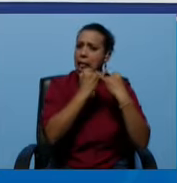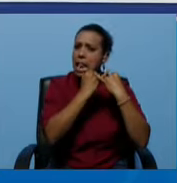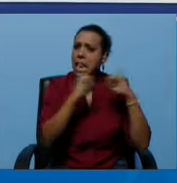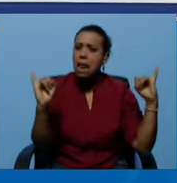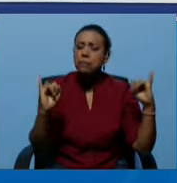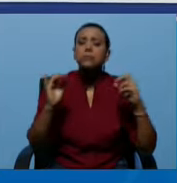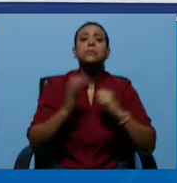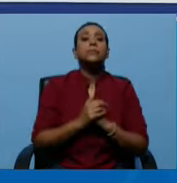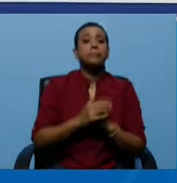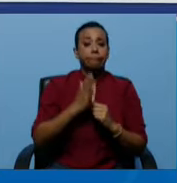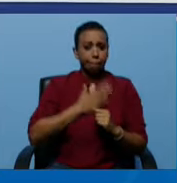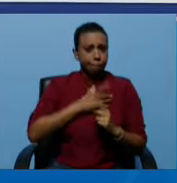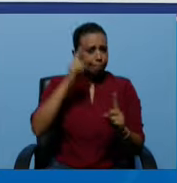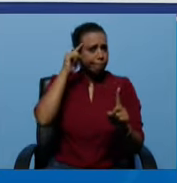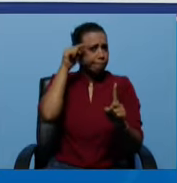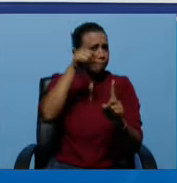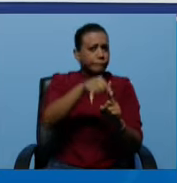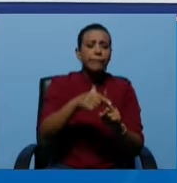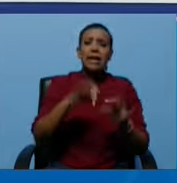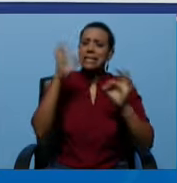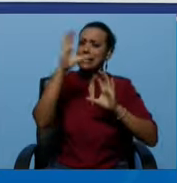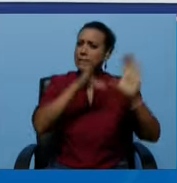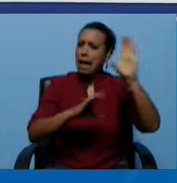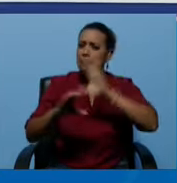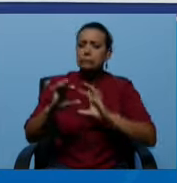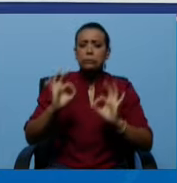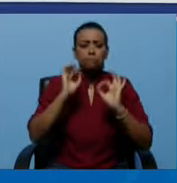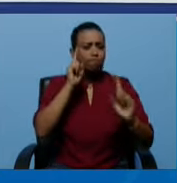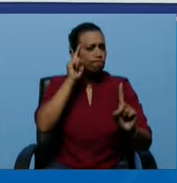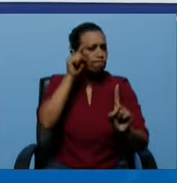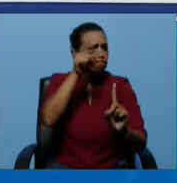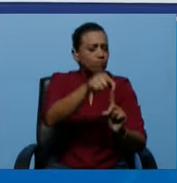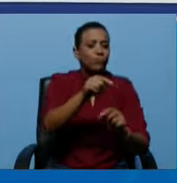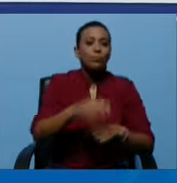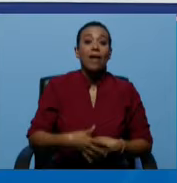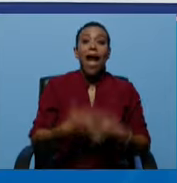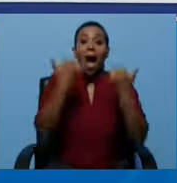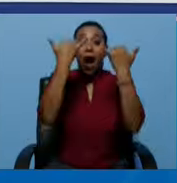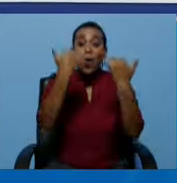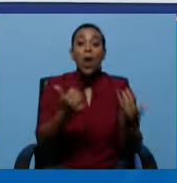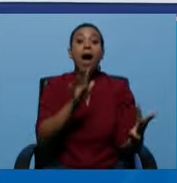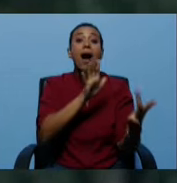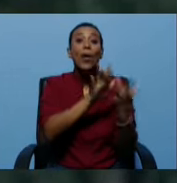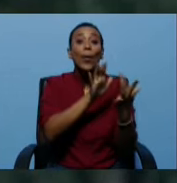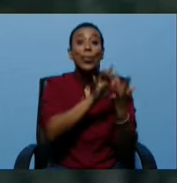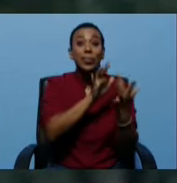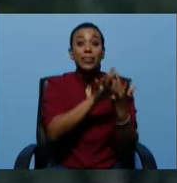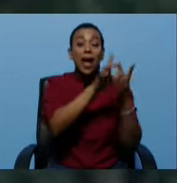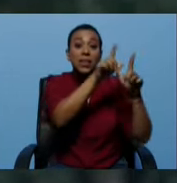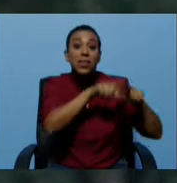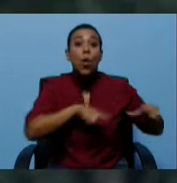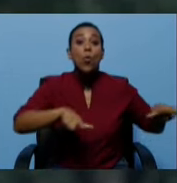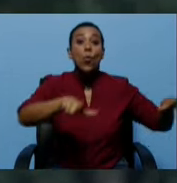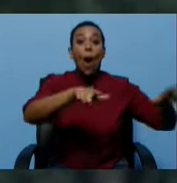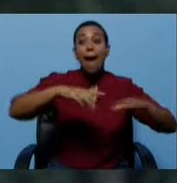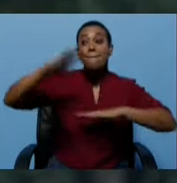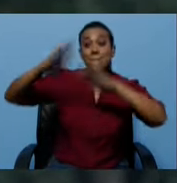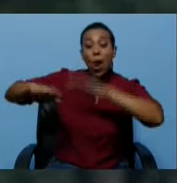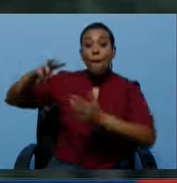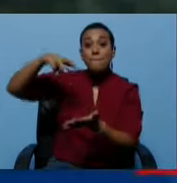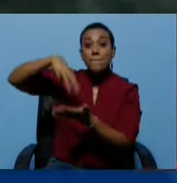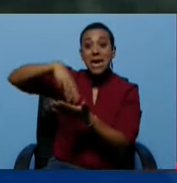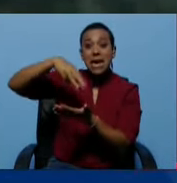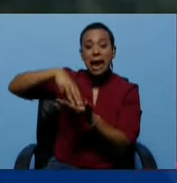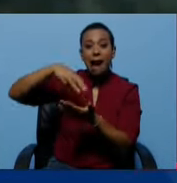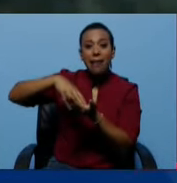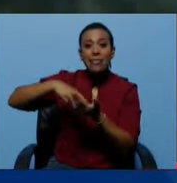independencia y ciencia. Bueno, ahora nos vamos de Barlovento,